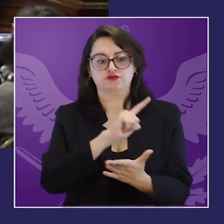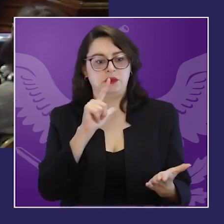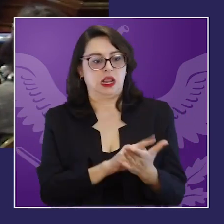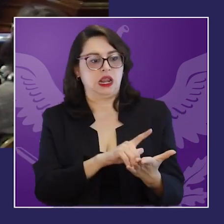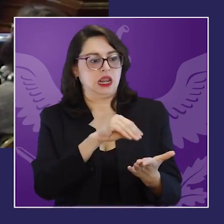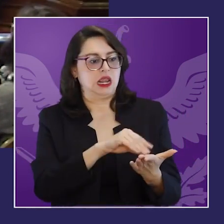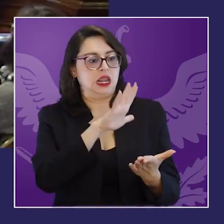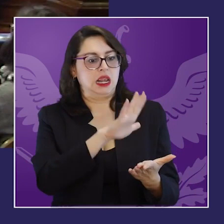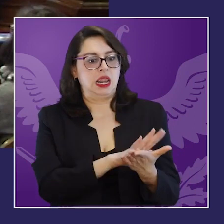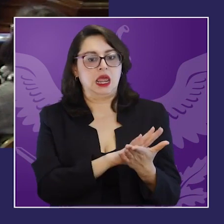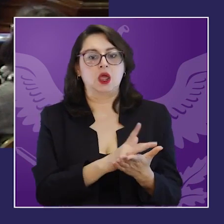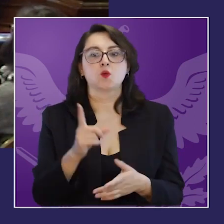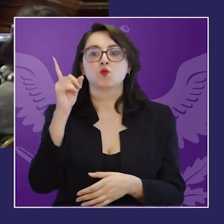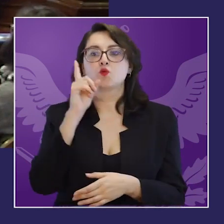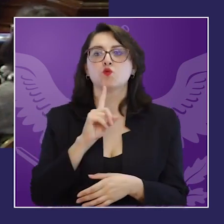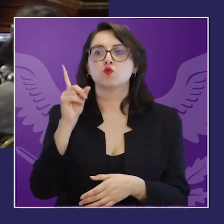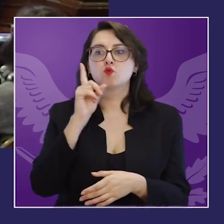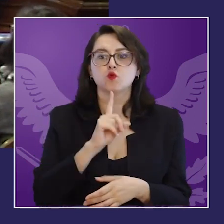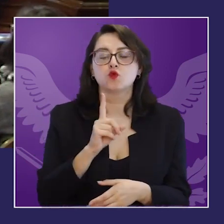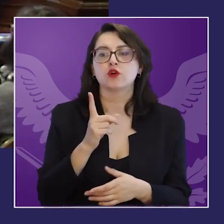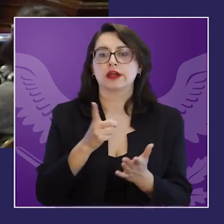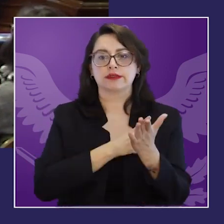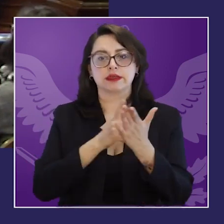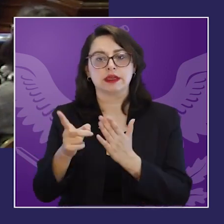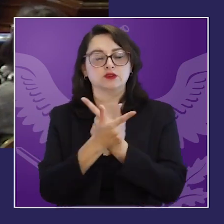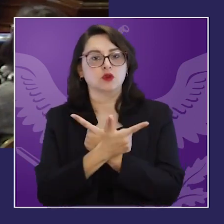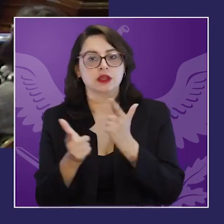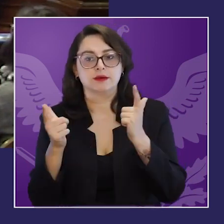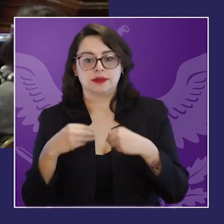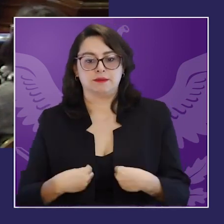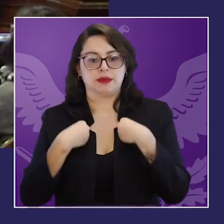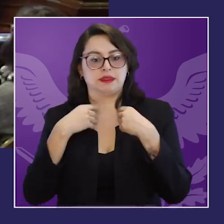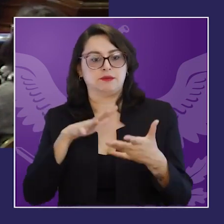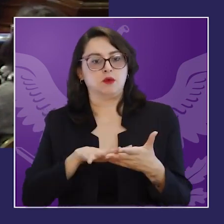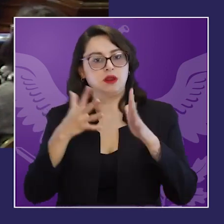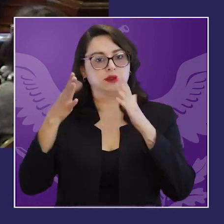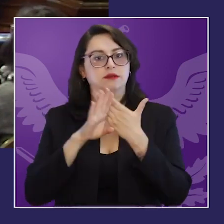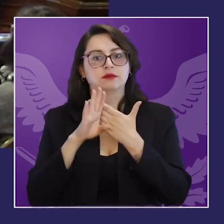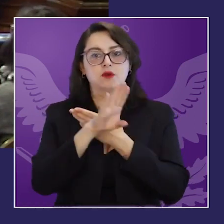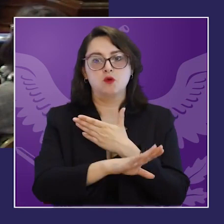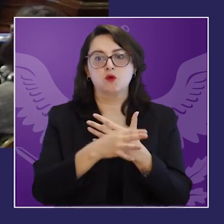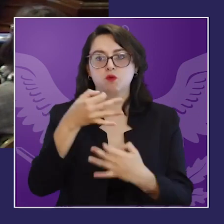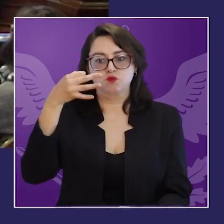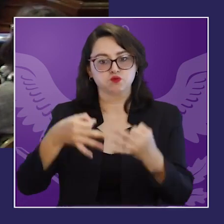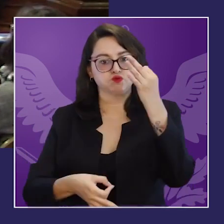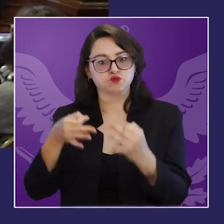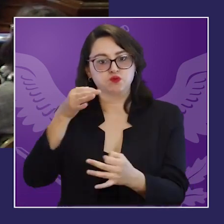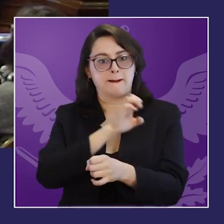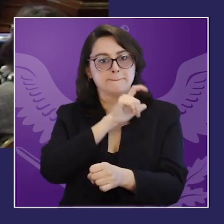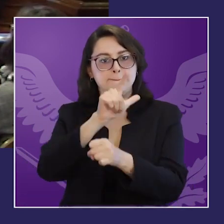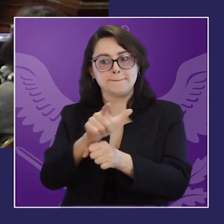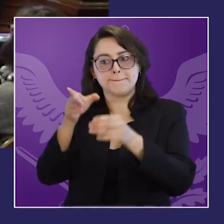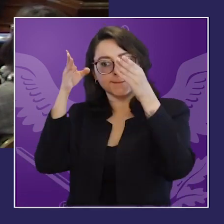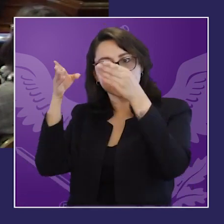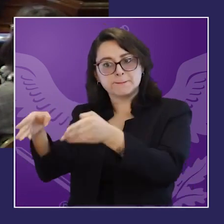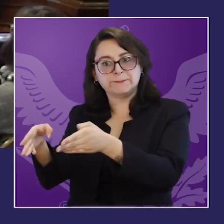de nuestra región se han expedido leyes específicas sobre el derecho de las mujeres a una vida libre de violencia y se ha instituido